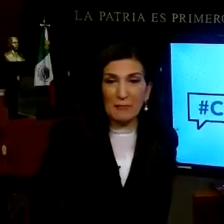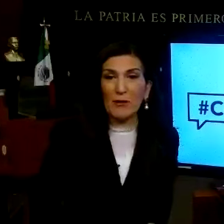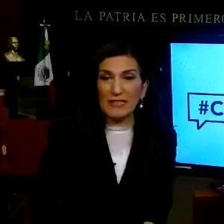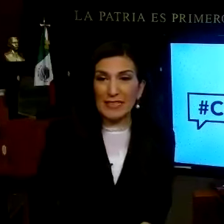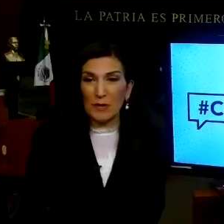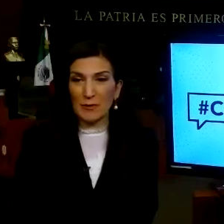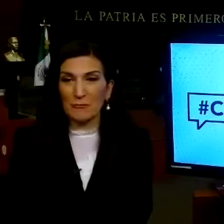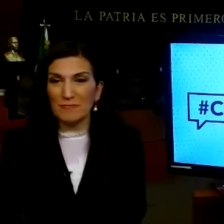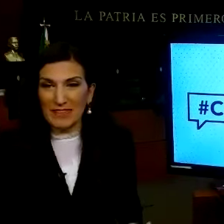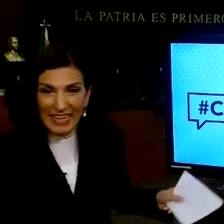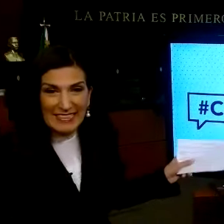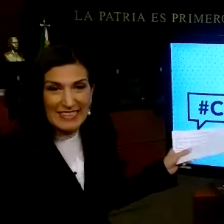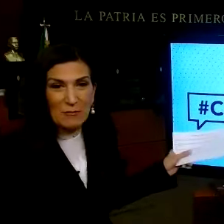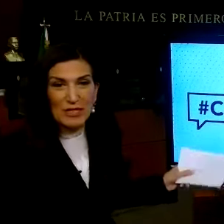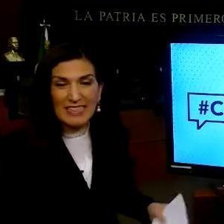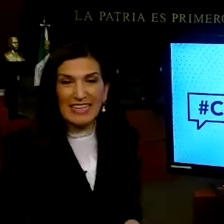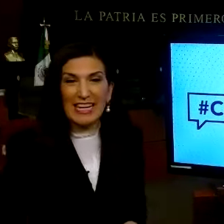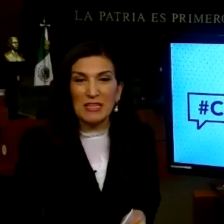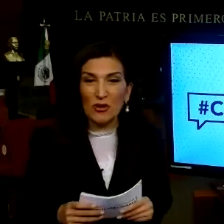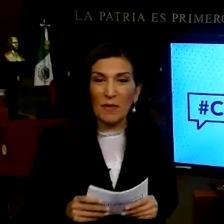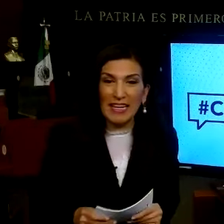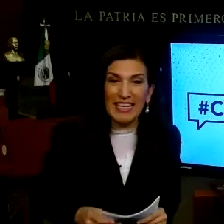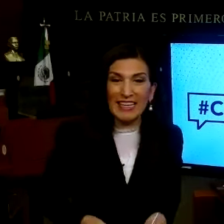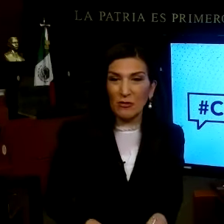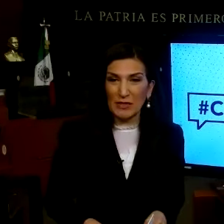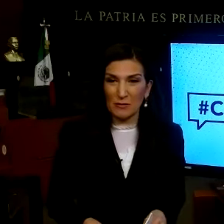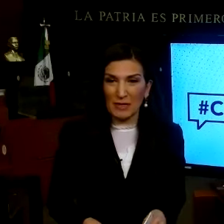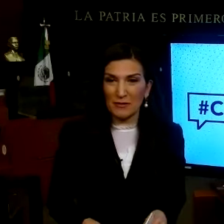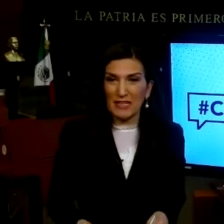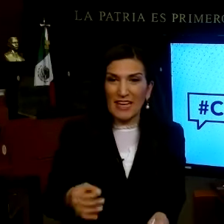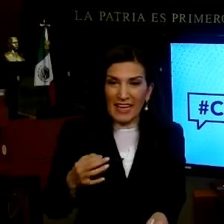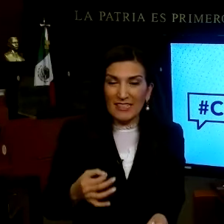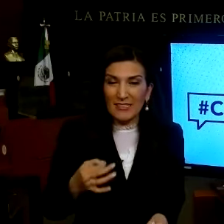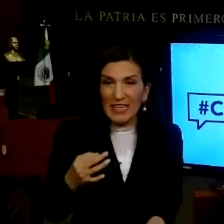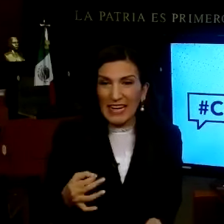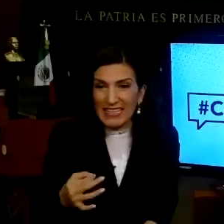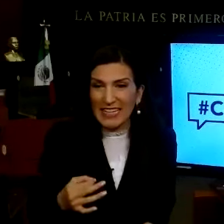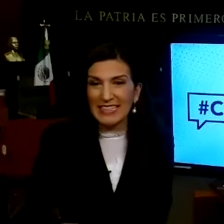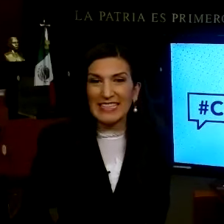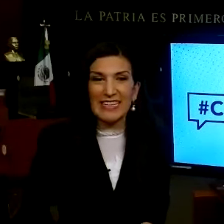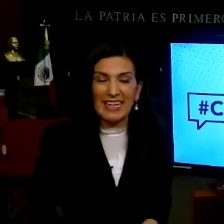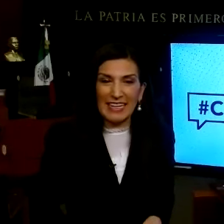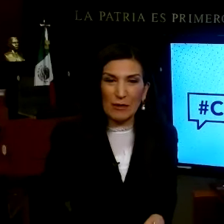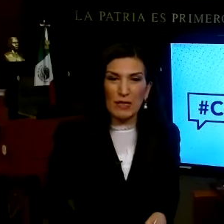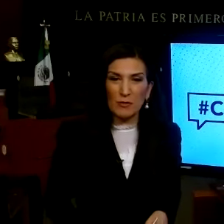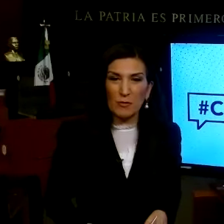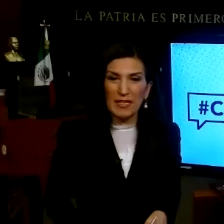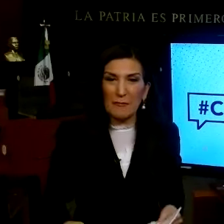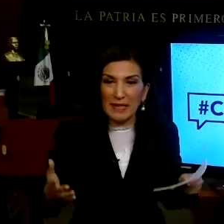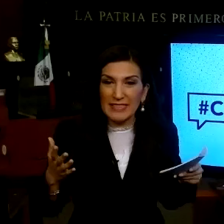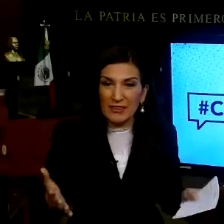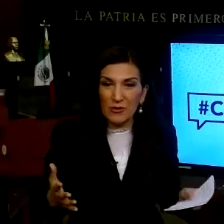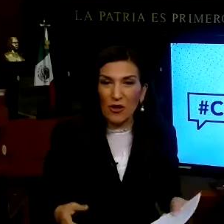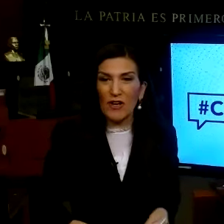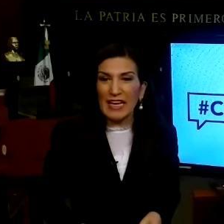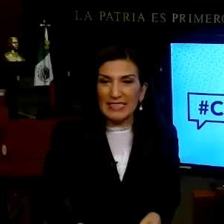Cada vez está peor este gobierno. Esta es la muestra de la mitomanía de López Obrador. En sus narices, la secretaria de Educación